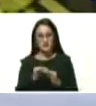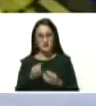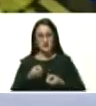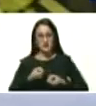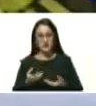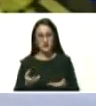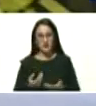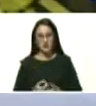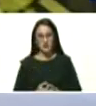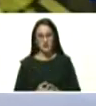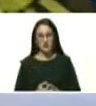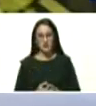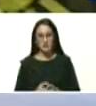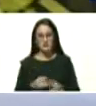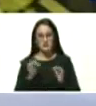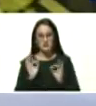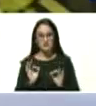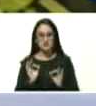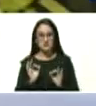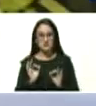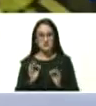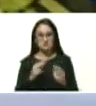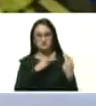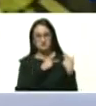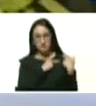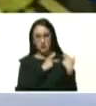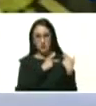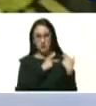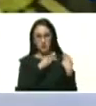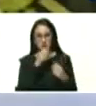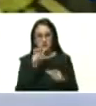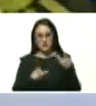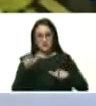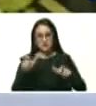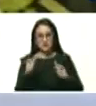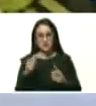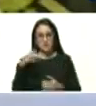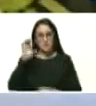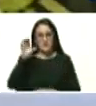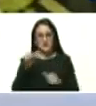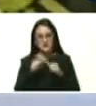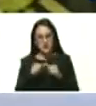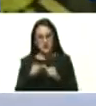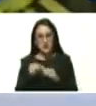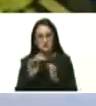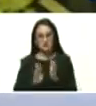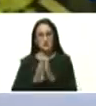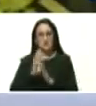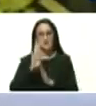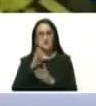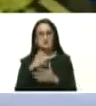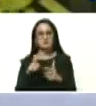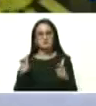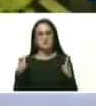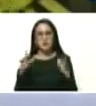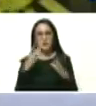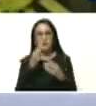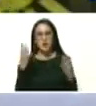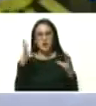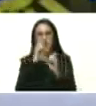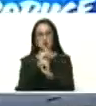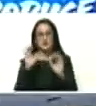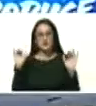garantizado. En manos de los patriotas, nuestra patria seguirá su rumbo de crecimiento y expansión. Buenas noches, pues,